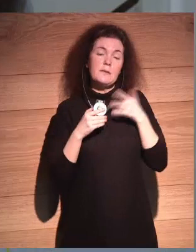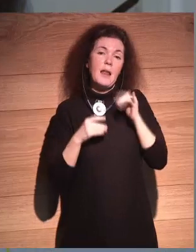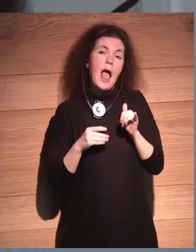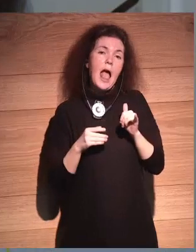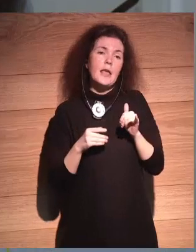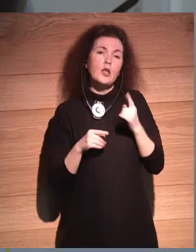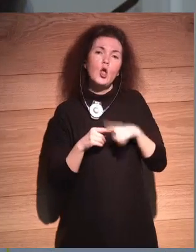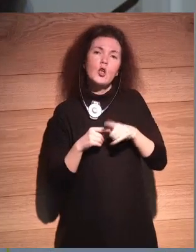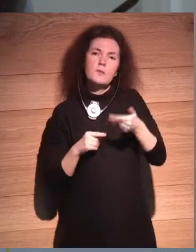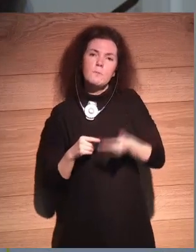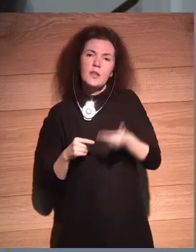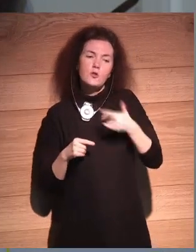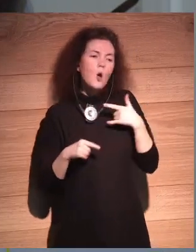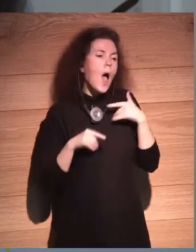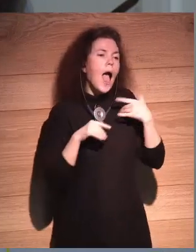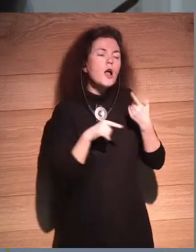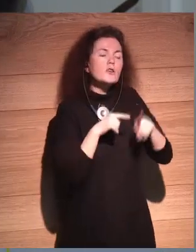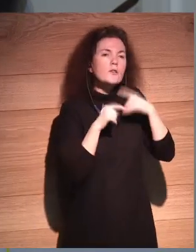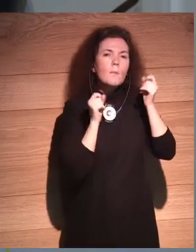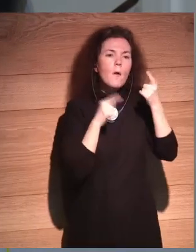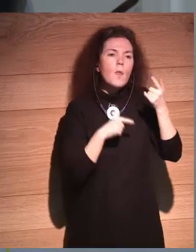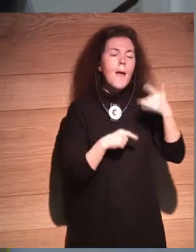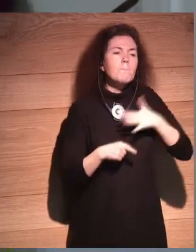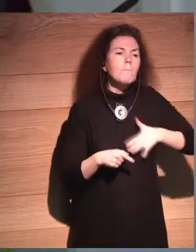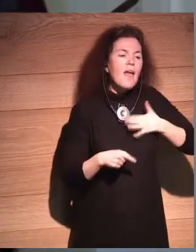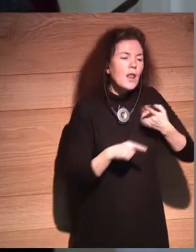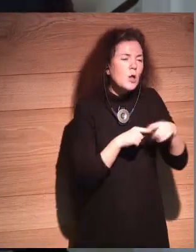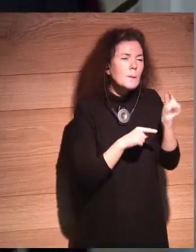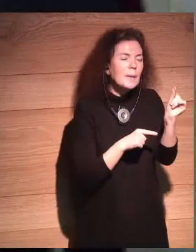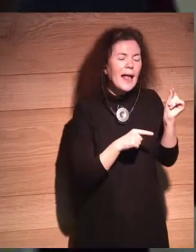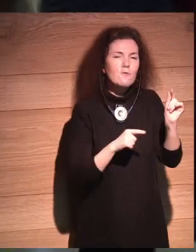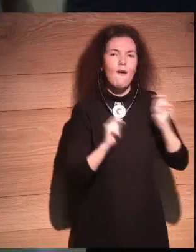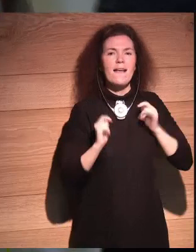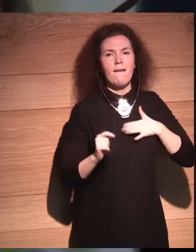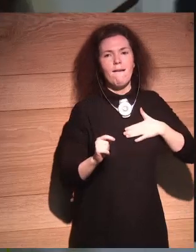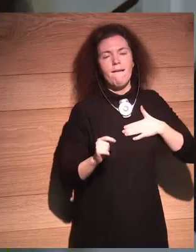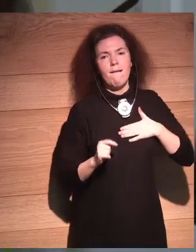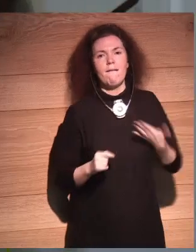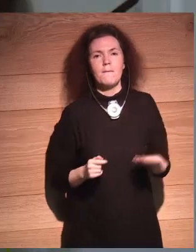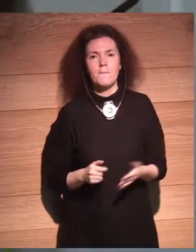porciones. Aquí aprendo a valorar pequeños placeres.